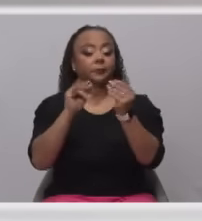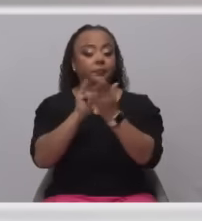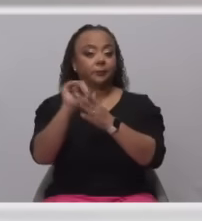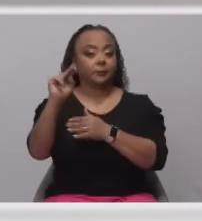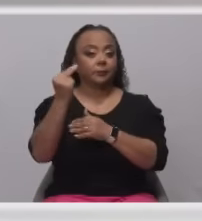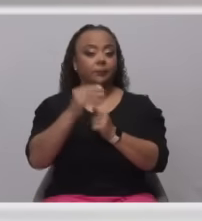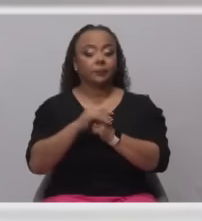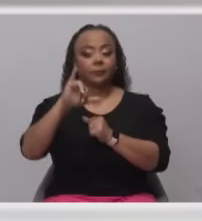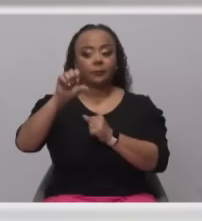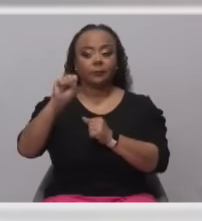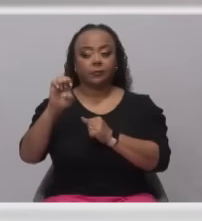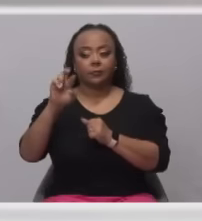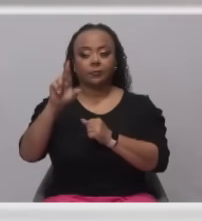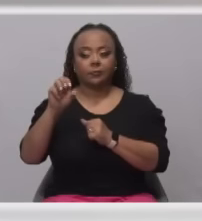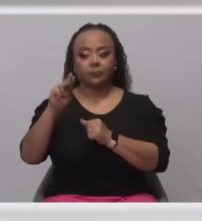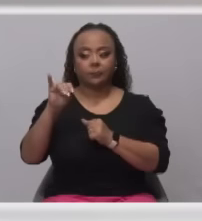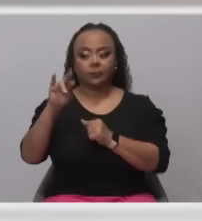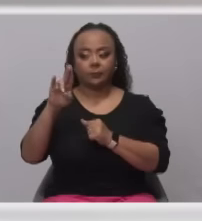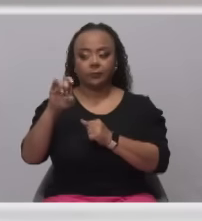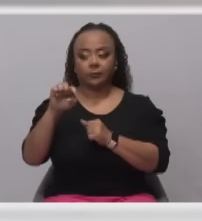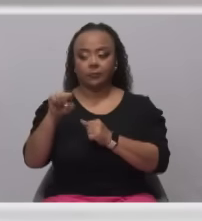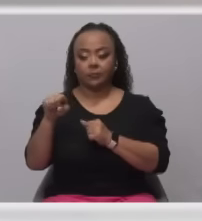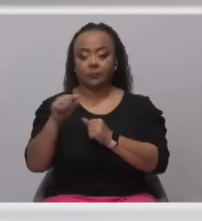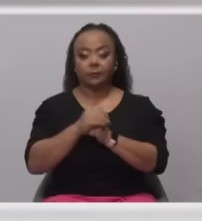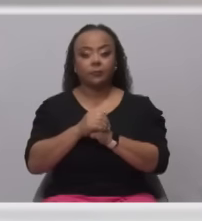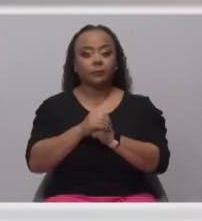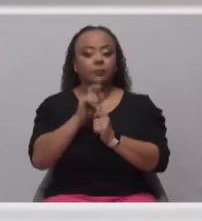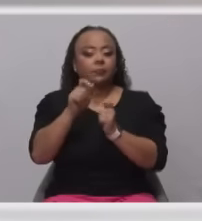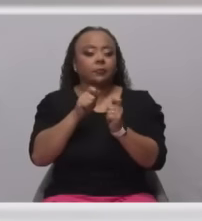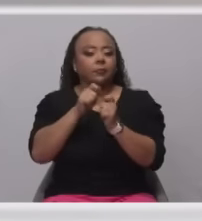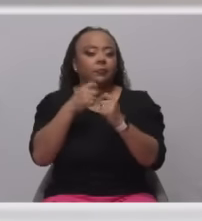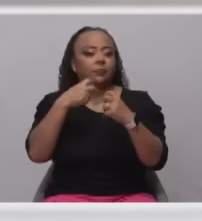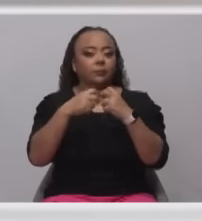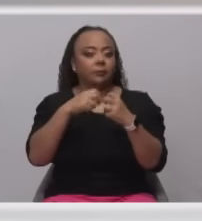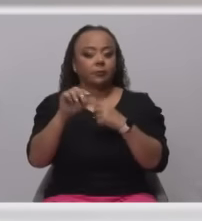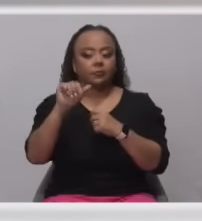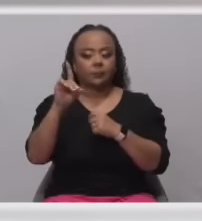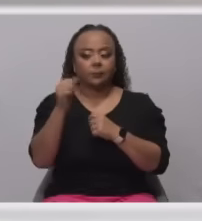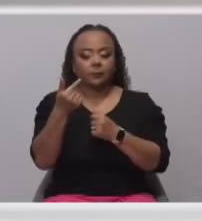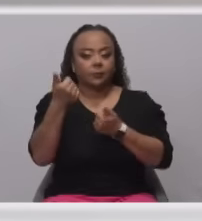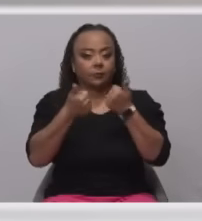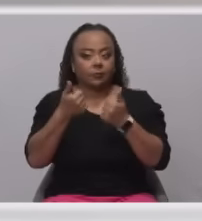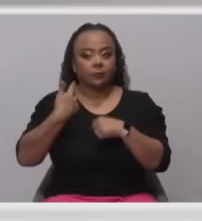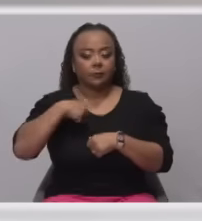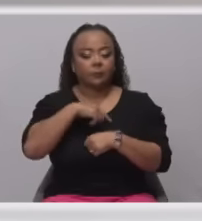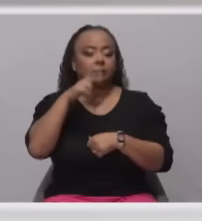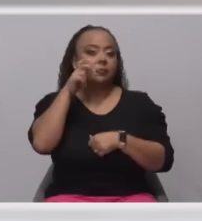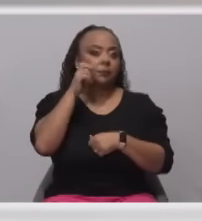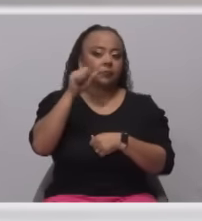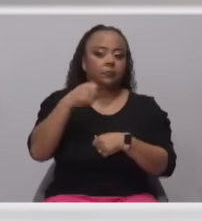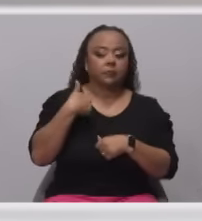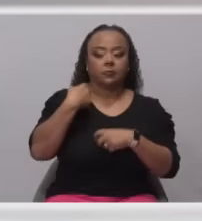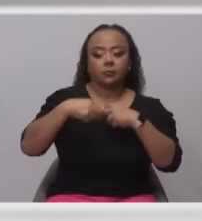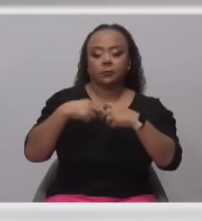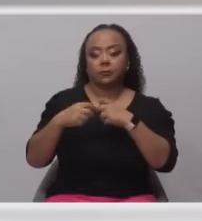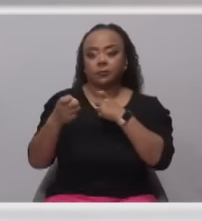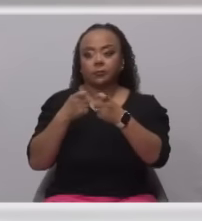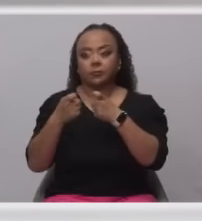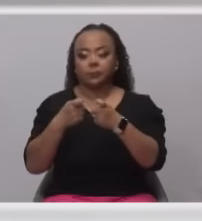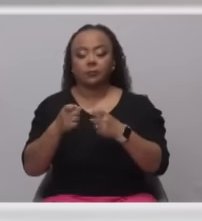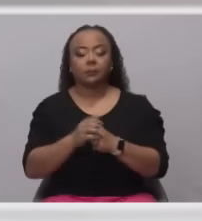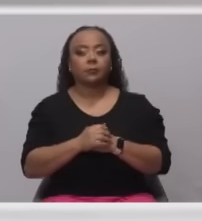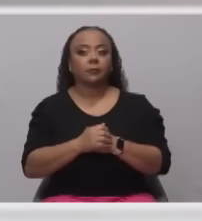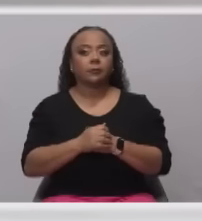Ramírez Cuáles son específicamente las broncas en la adg porque hemos escuchado sí que la adg tiene problemas administrativos